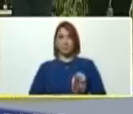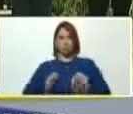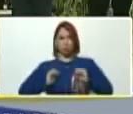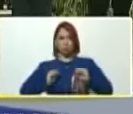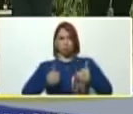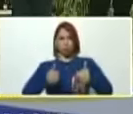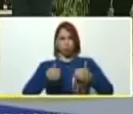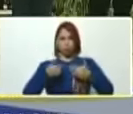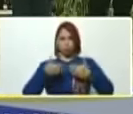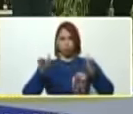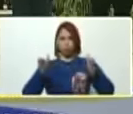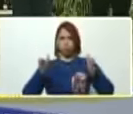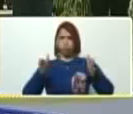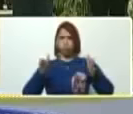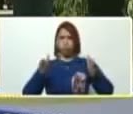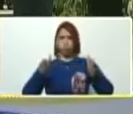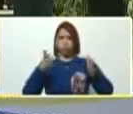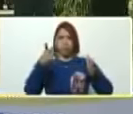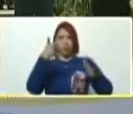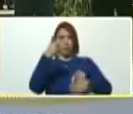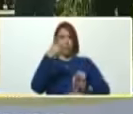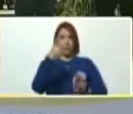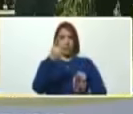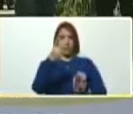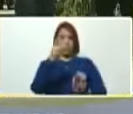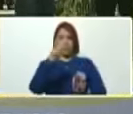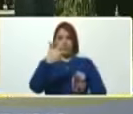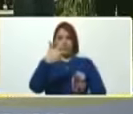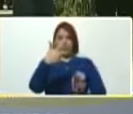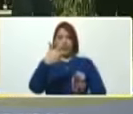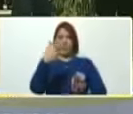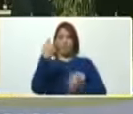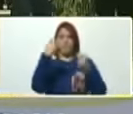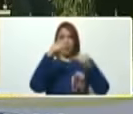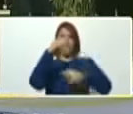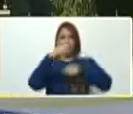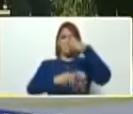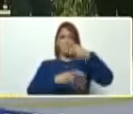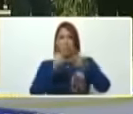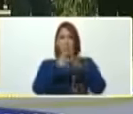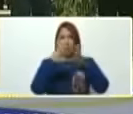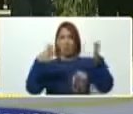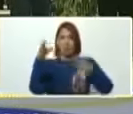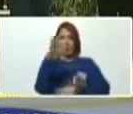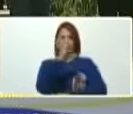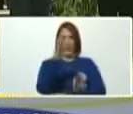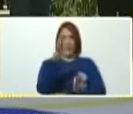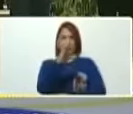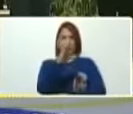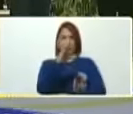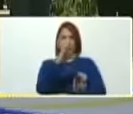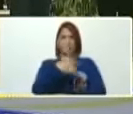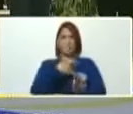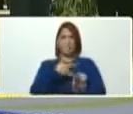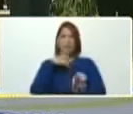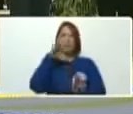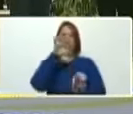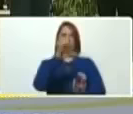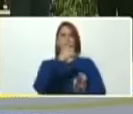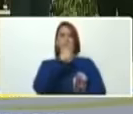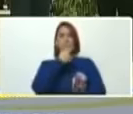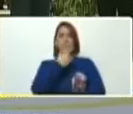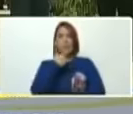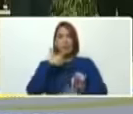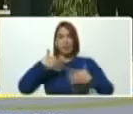arrancado la tercera fase del plan Gran Caracas, patriota, bella